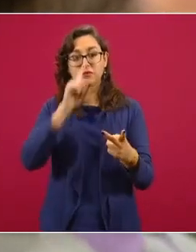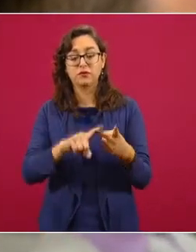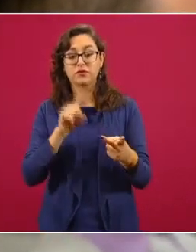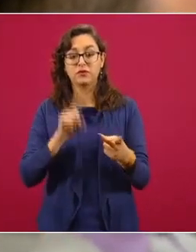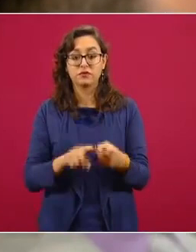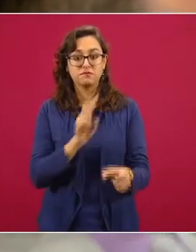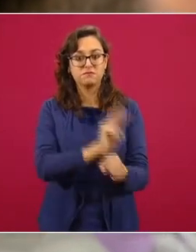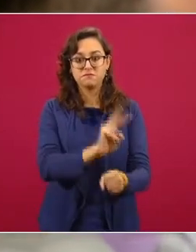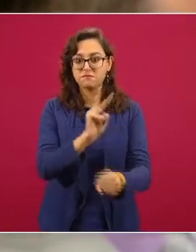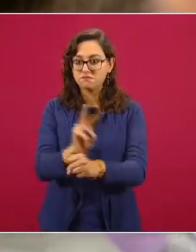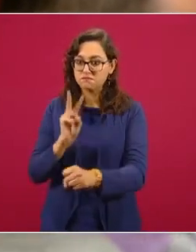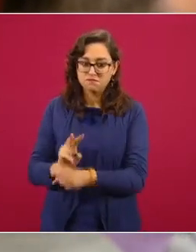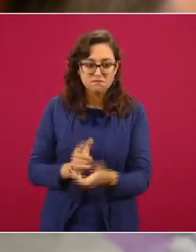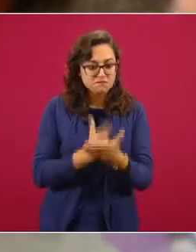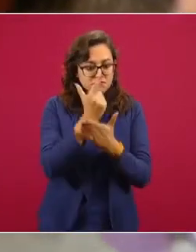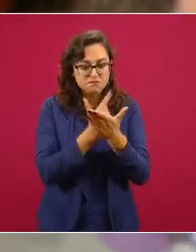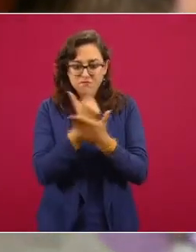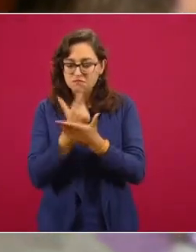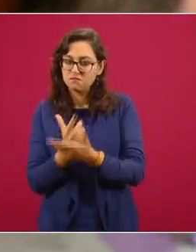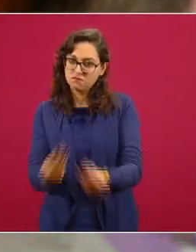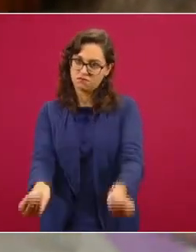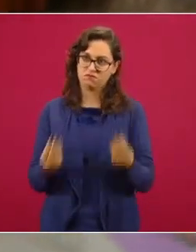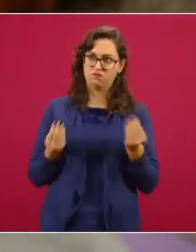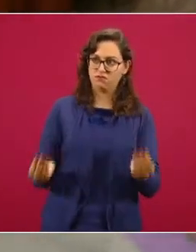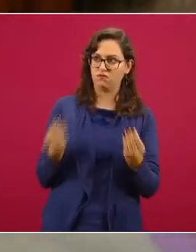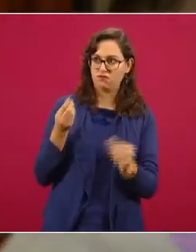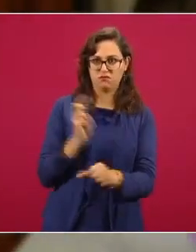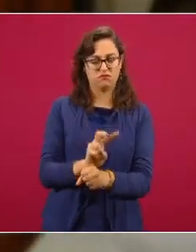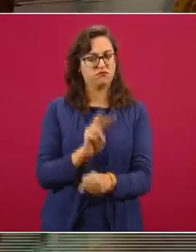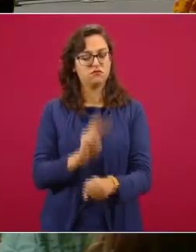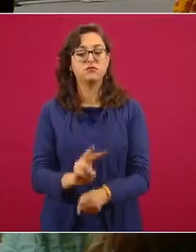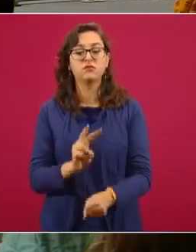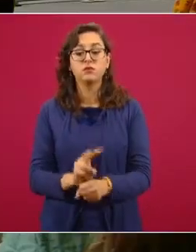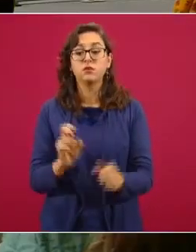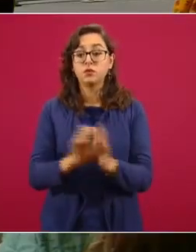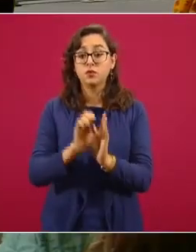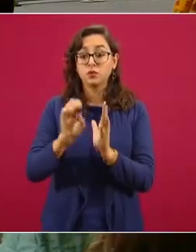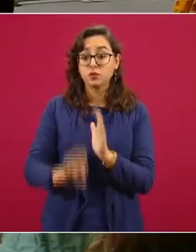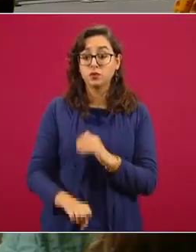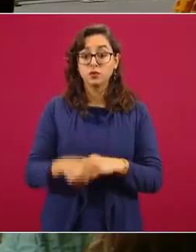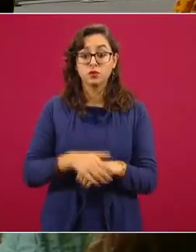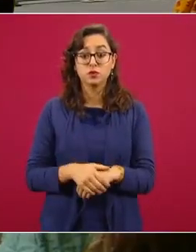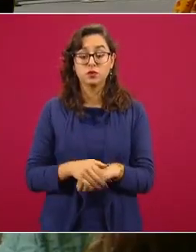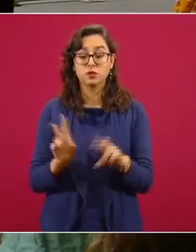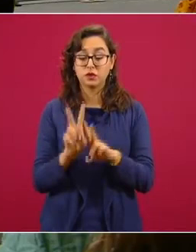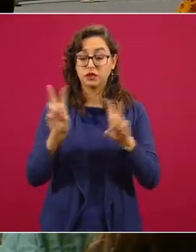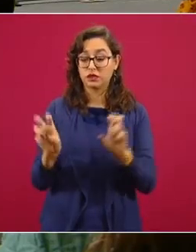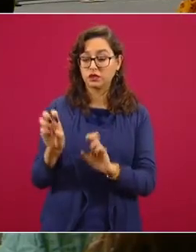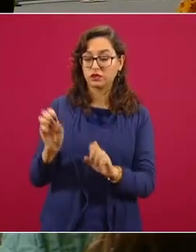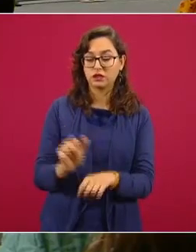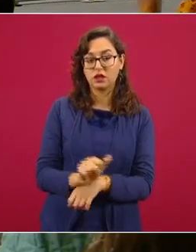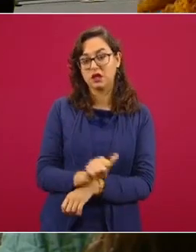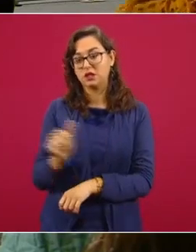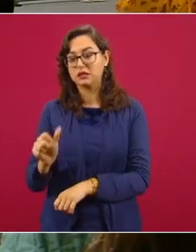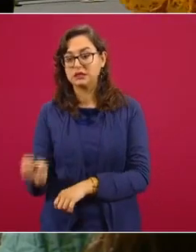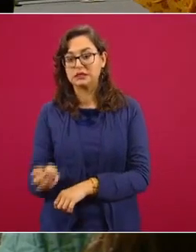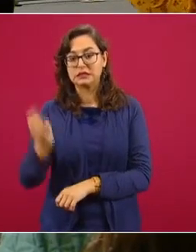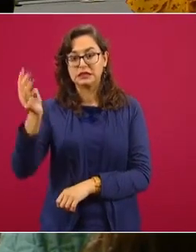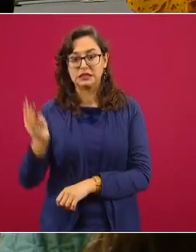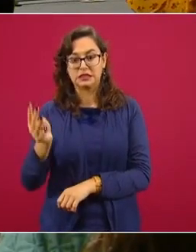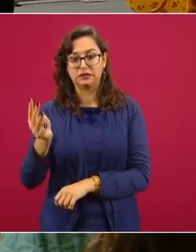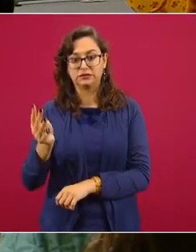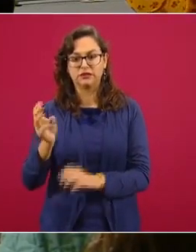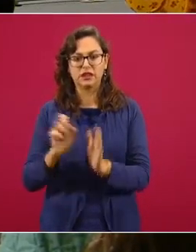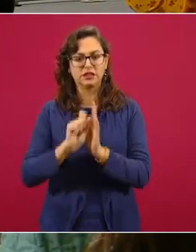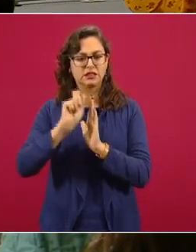ejemplo, señalan que establecen, por ejemplo, la figura del tercero, es decir, en el caso de que